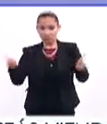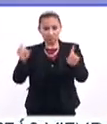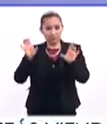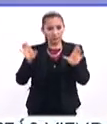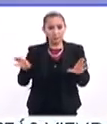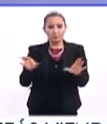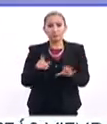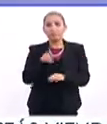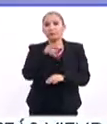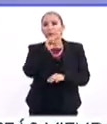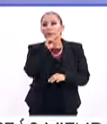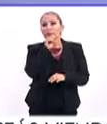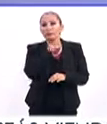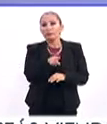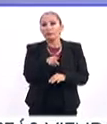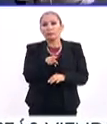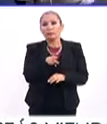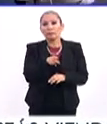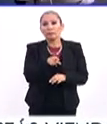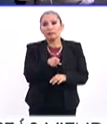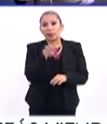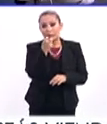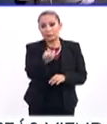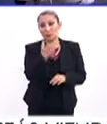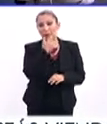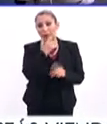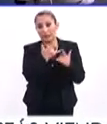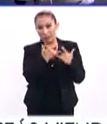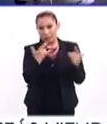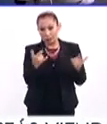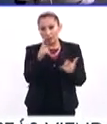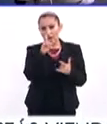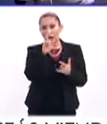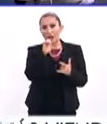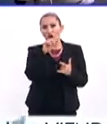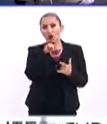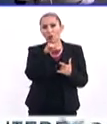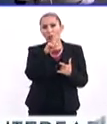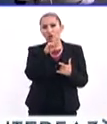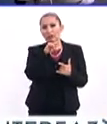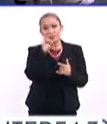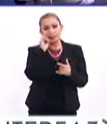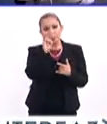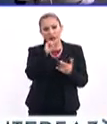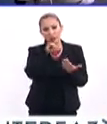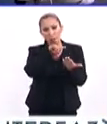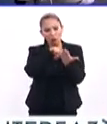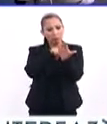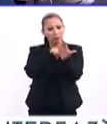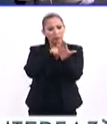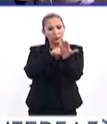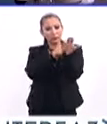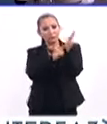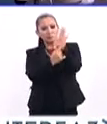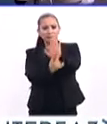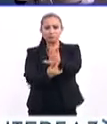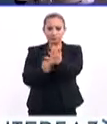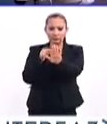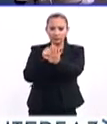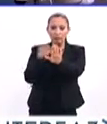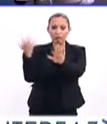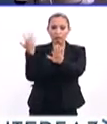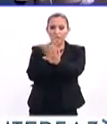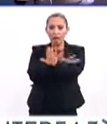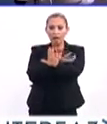la otra. Y este historiador nos ha permitido ver, digamos, ese reverso que no hemos visto con claridad, y